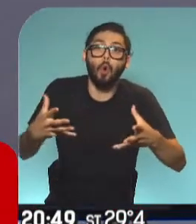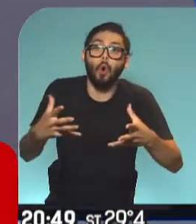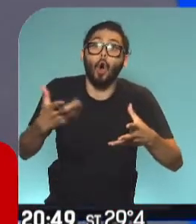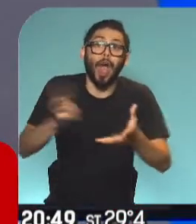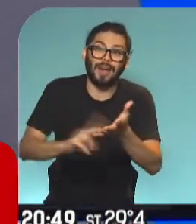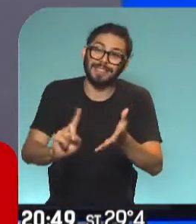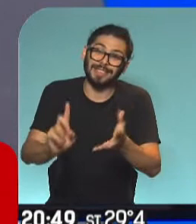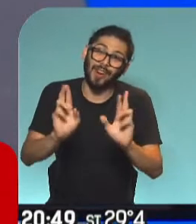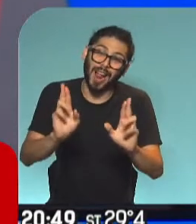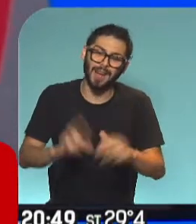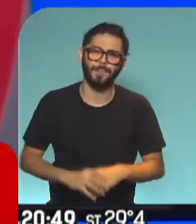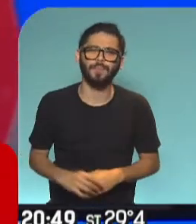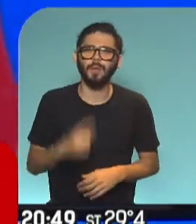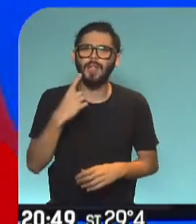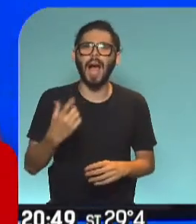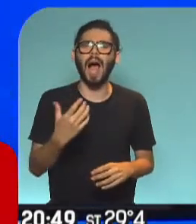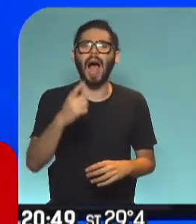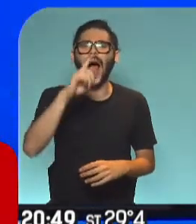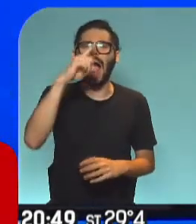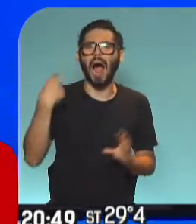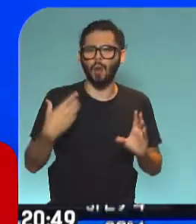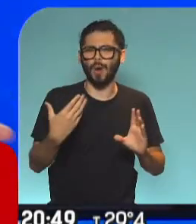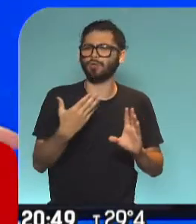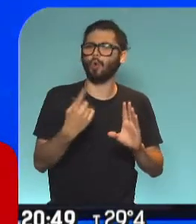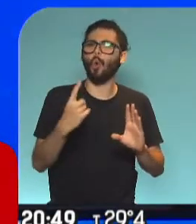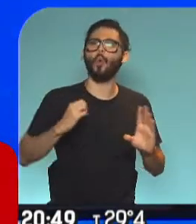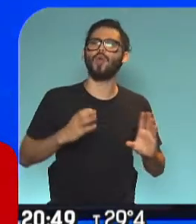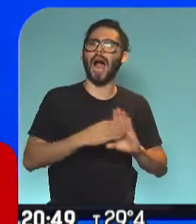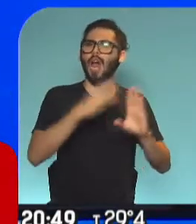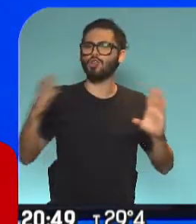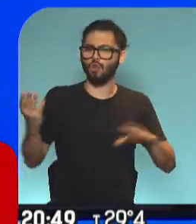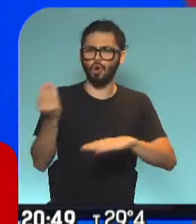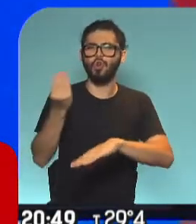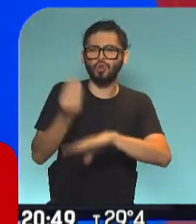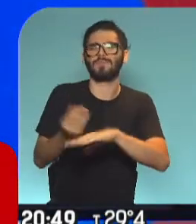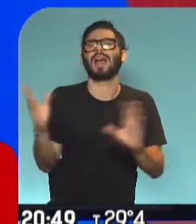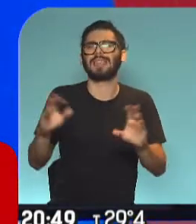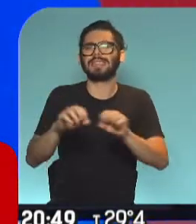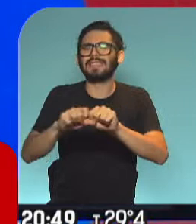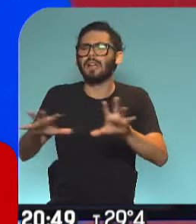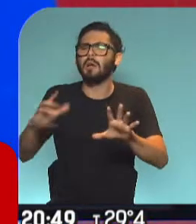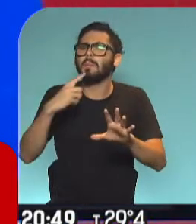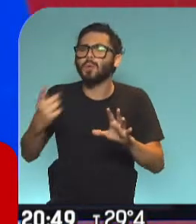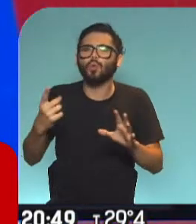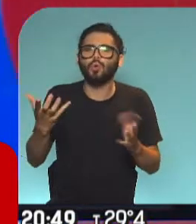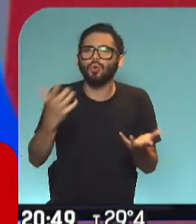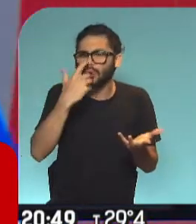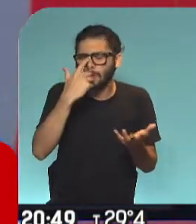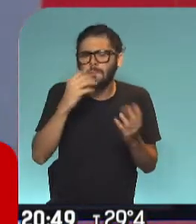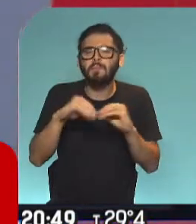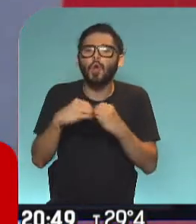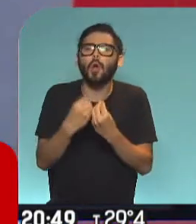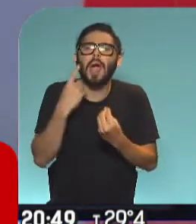que lleva en gestión alberto fernández más allá de la pandemia que obviamente ha ocupado gran parte como encontraron algunos eres ministerios pasados